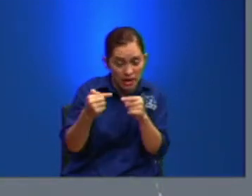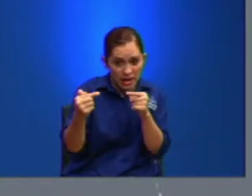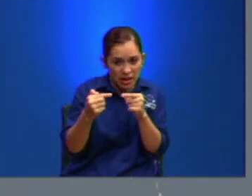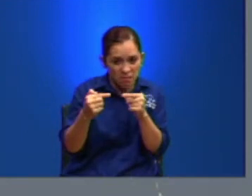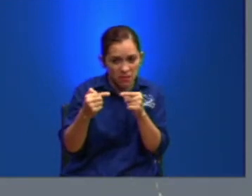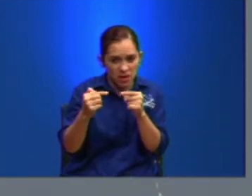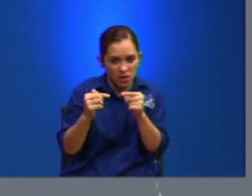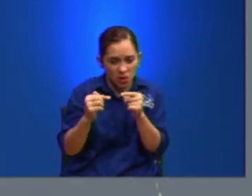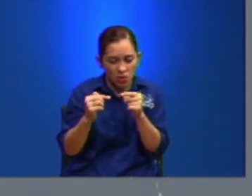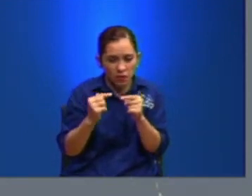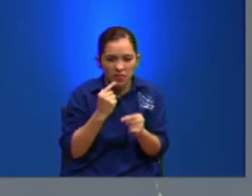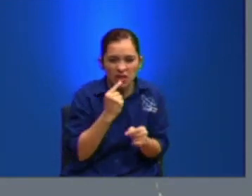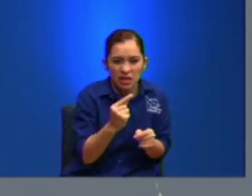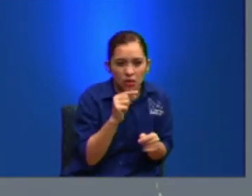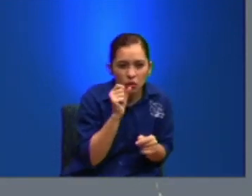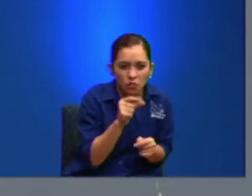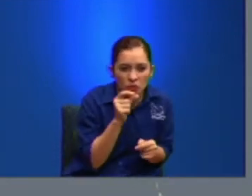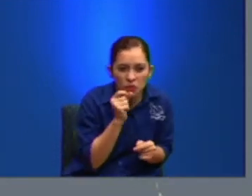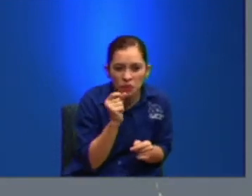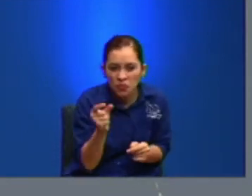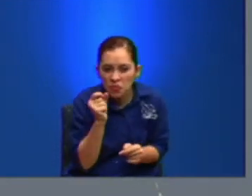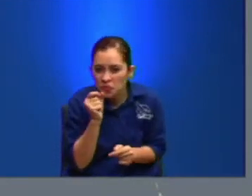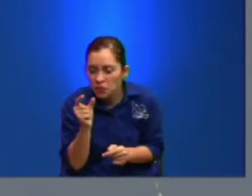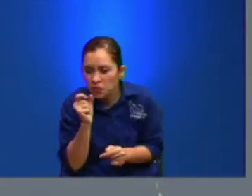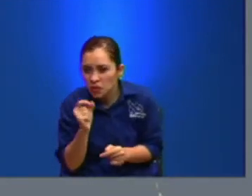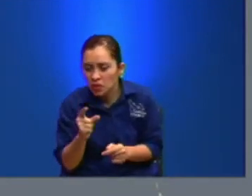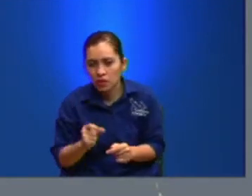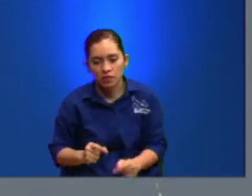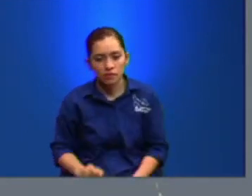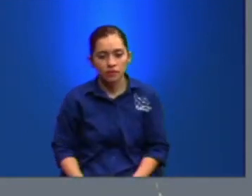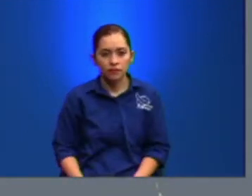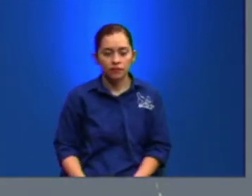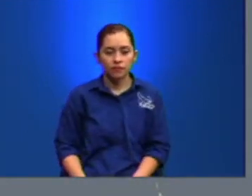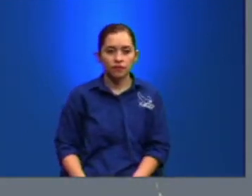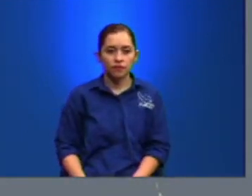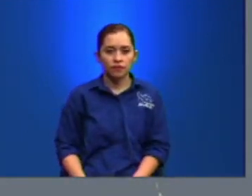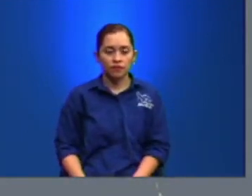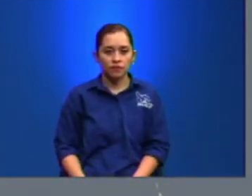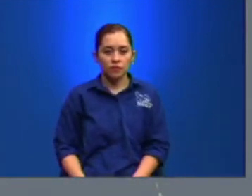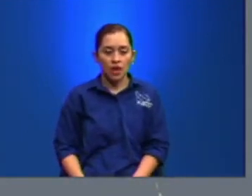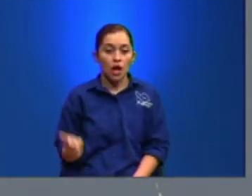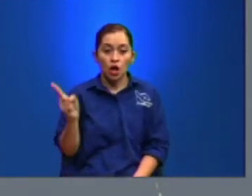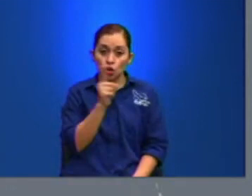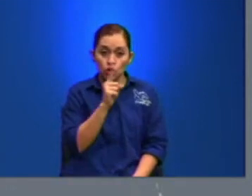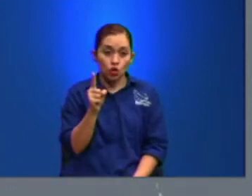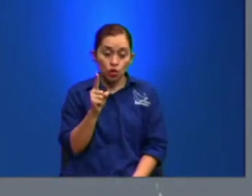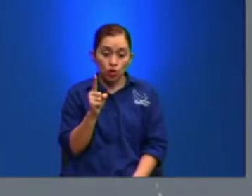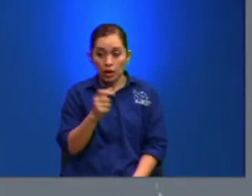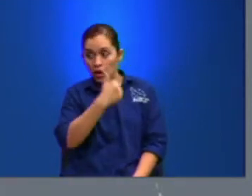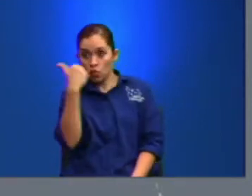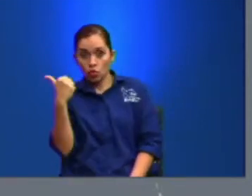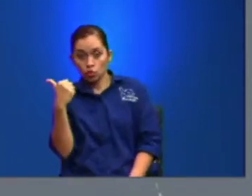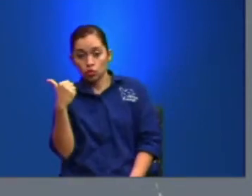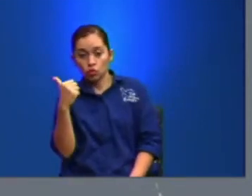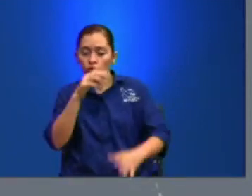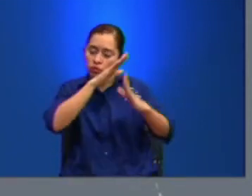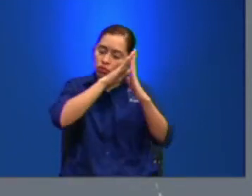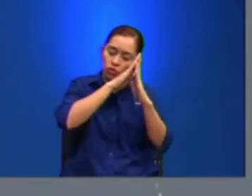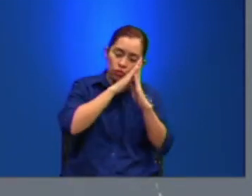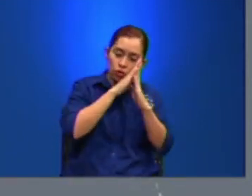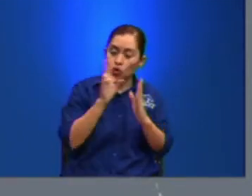sembrando cizaña el otro 7 se descuidó dejo de estar vigilante amo el sueño el